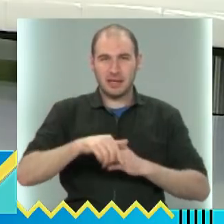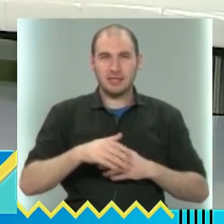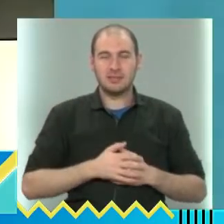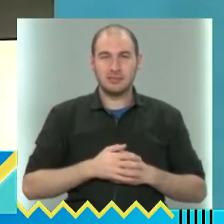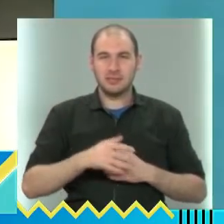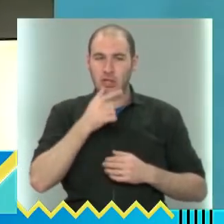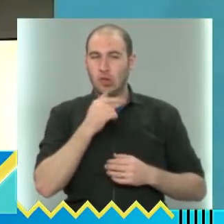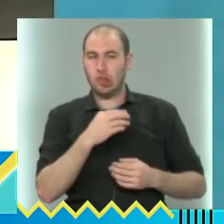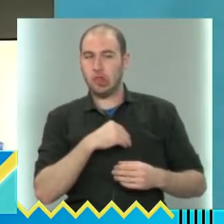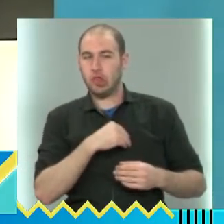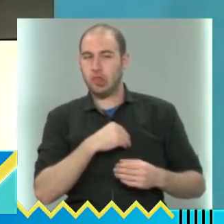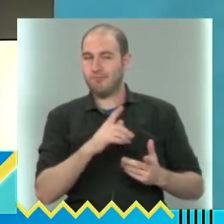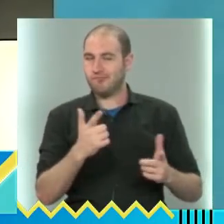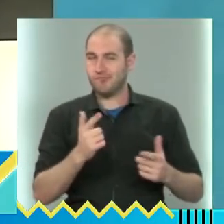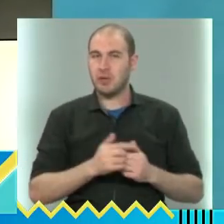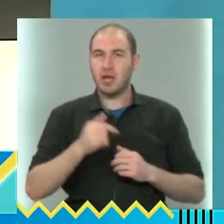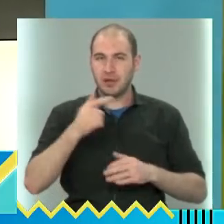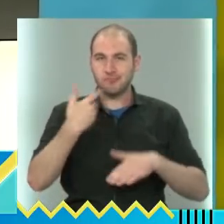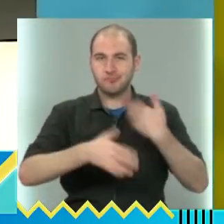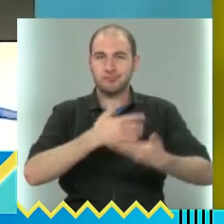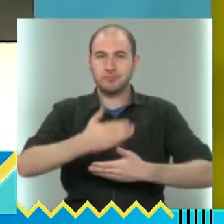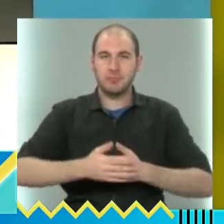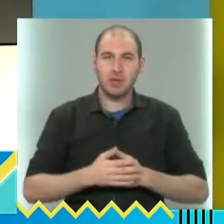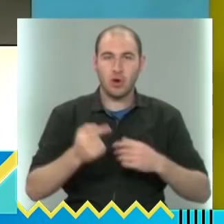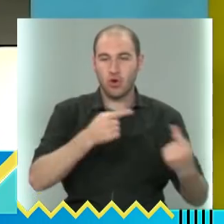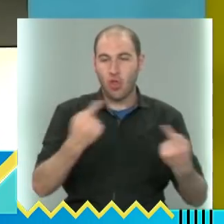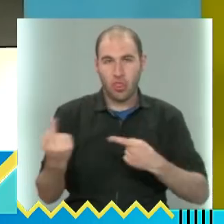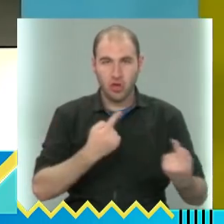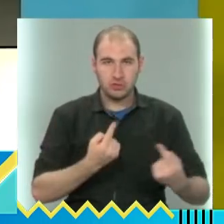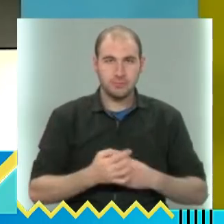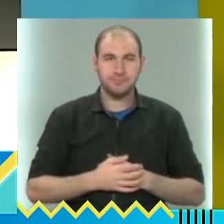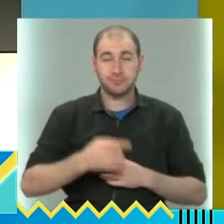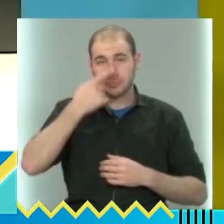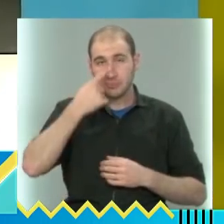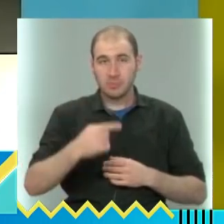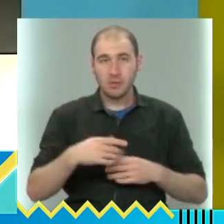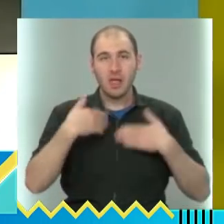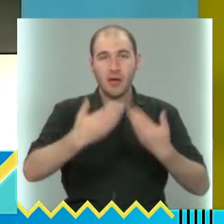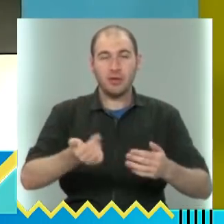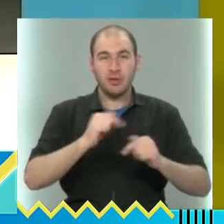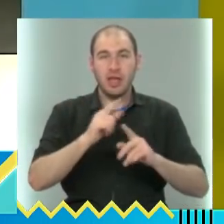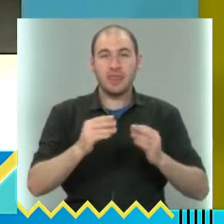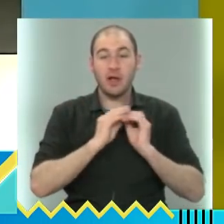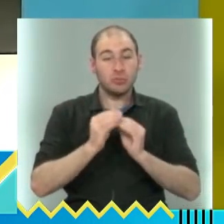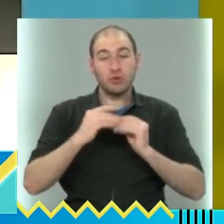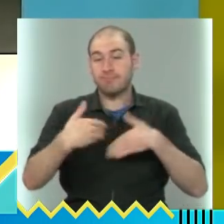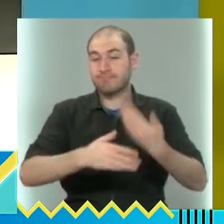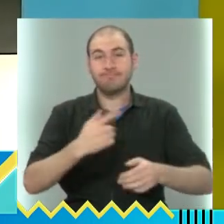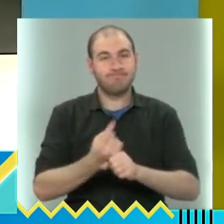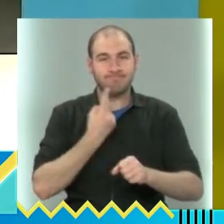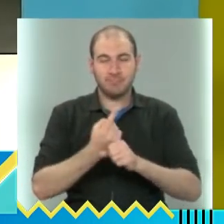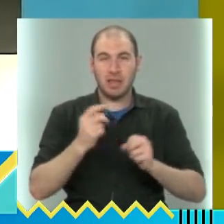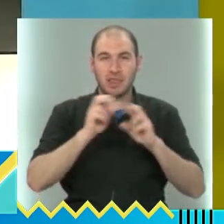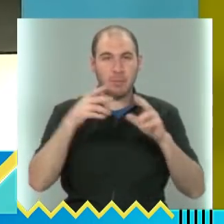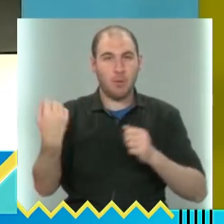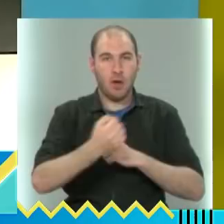este descreimiento, ¿no?, que se empieza a generar tanto de un lado como del otro, y en definitiva es lo que no permite avanzar en ciertas discusiones, ¿no?, que tienen que ver con